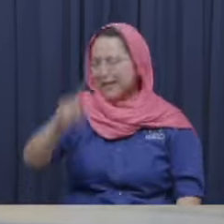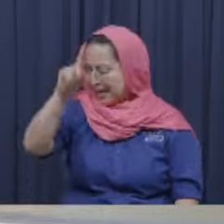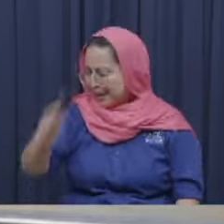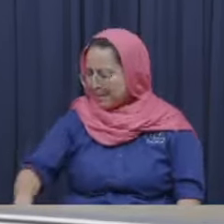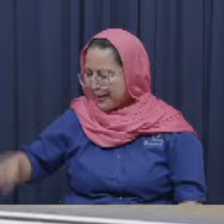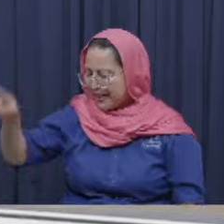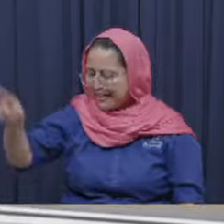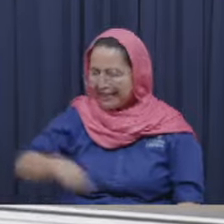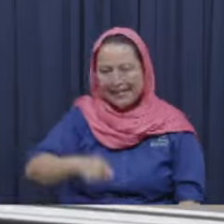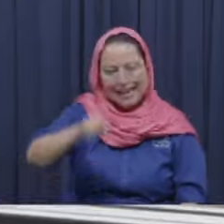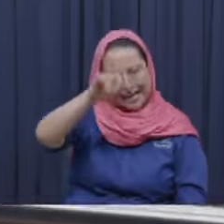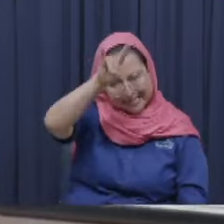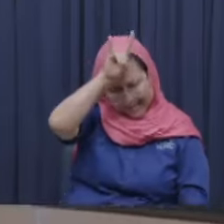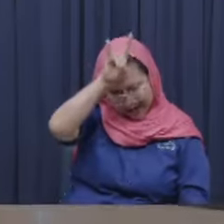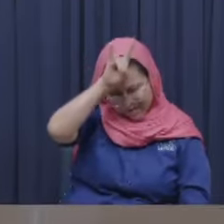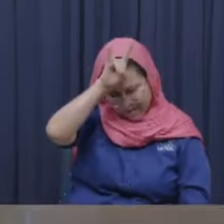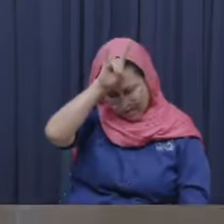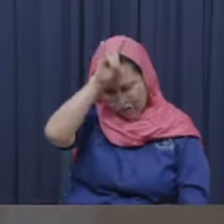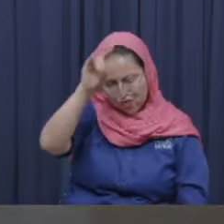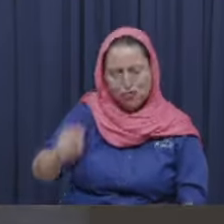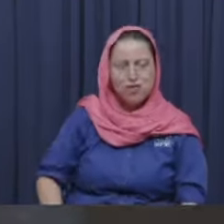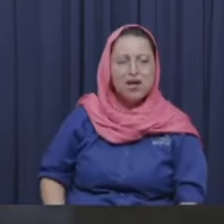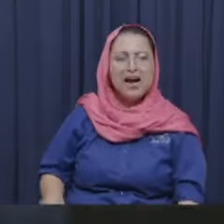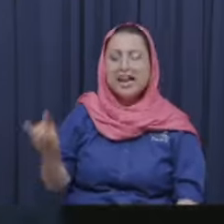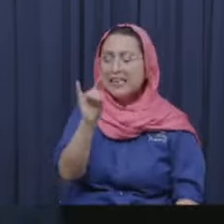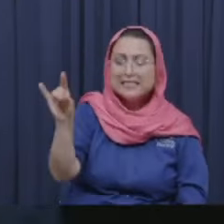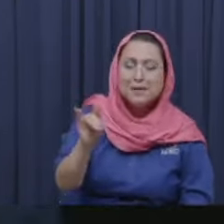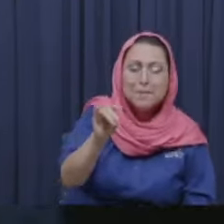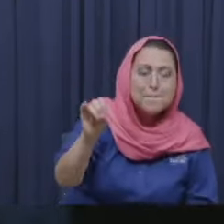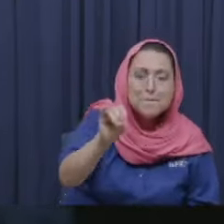Reprende al devorador, reprende a la serpiente y al dragón.